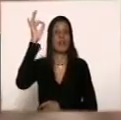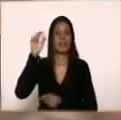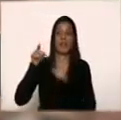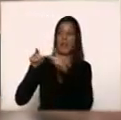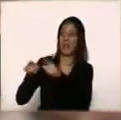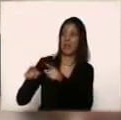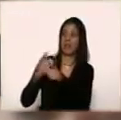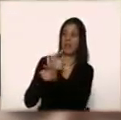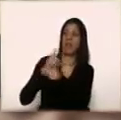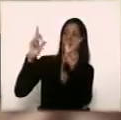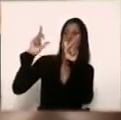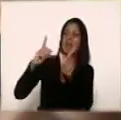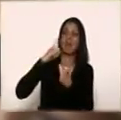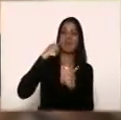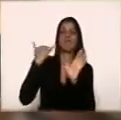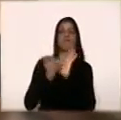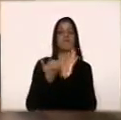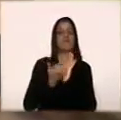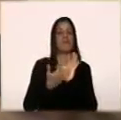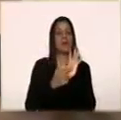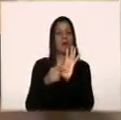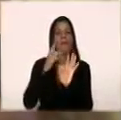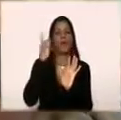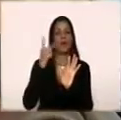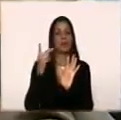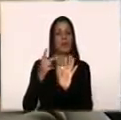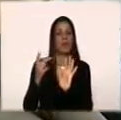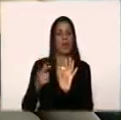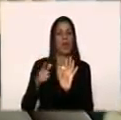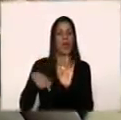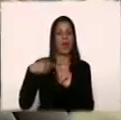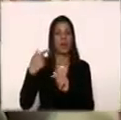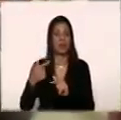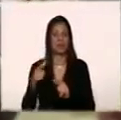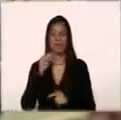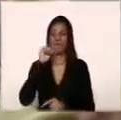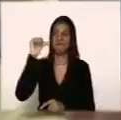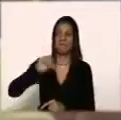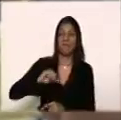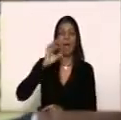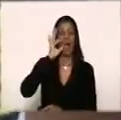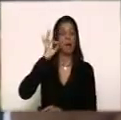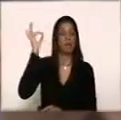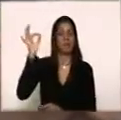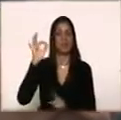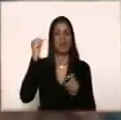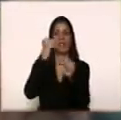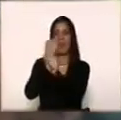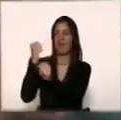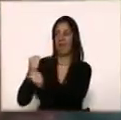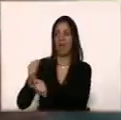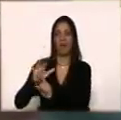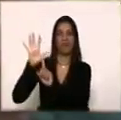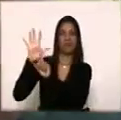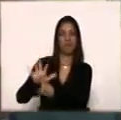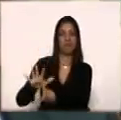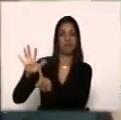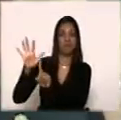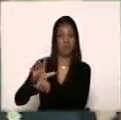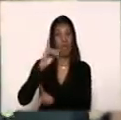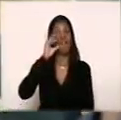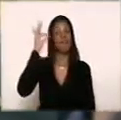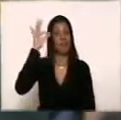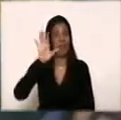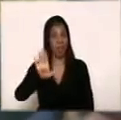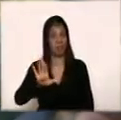de las libertades políticas de la clase obrera después de la Unión Soviética, está siendo la clase obrera arremetida. Y en esa situación